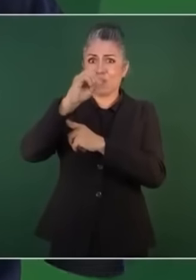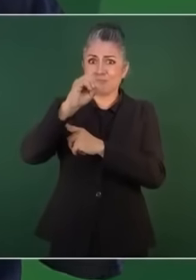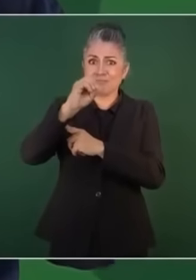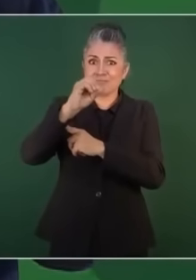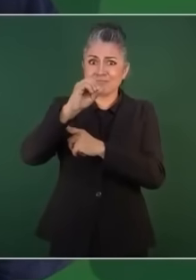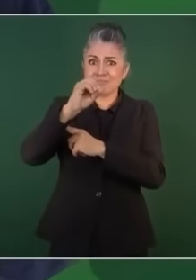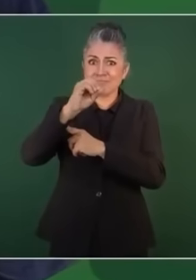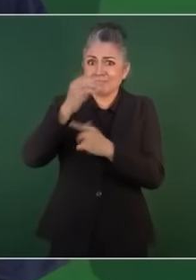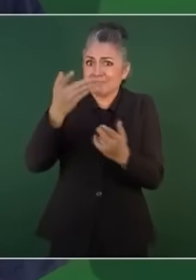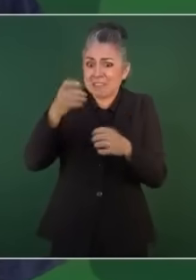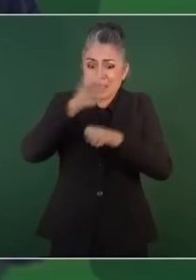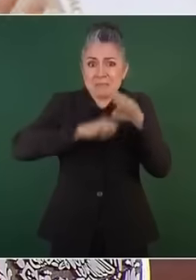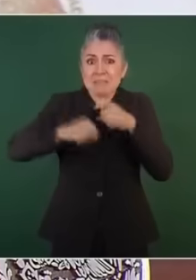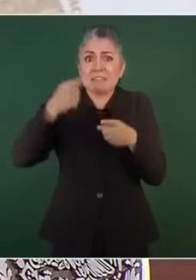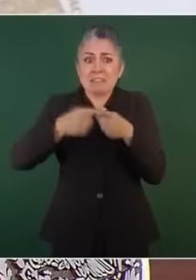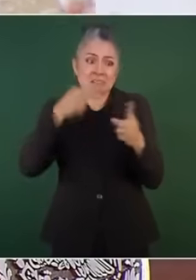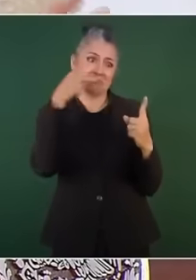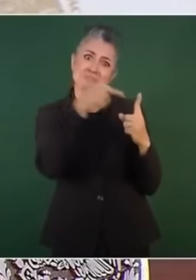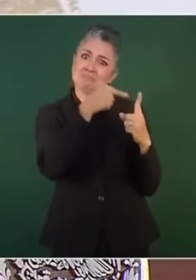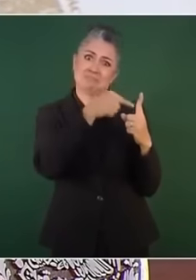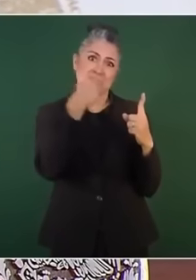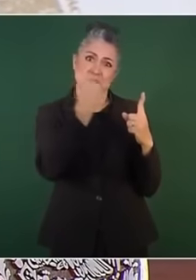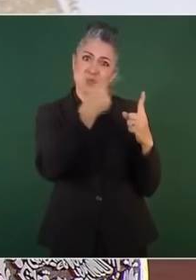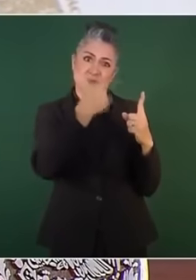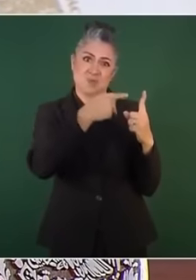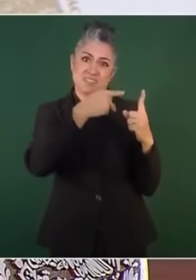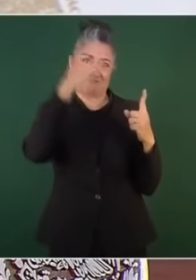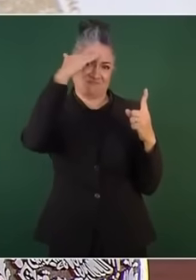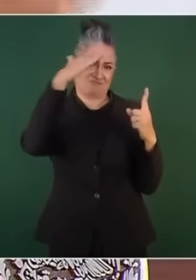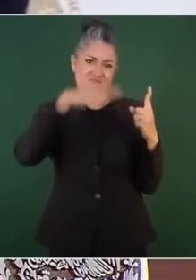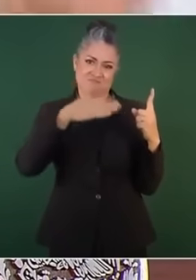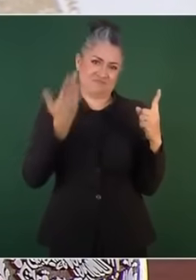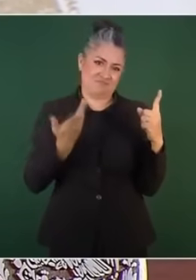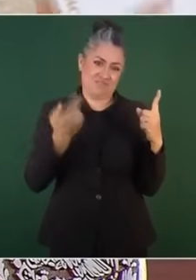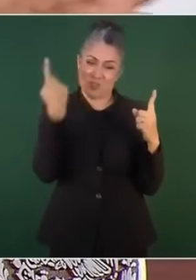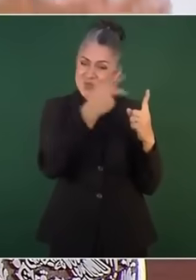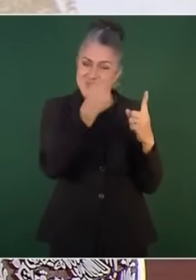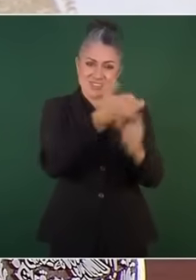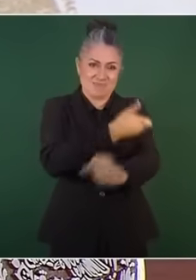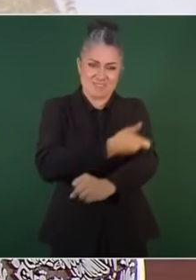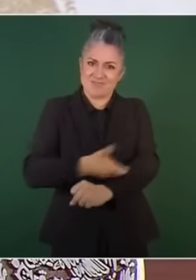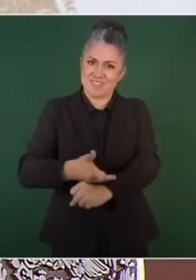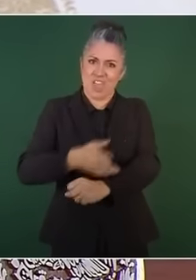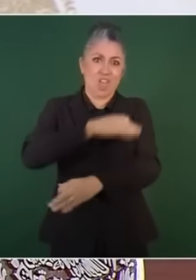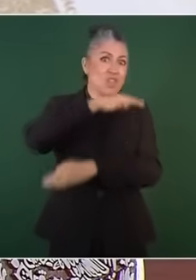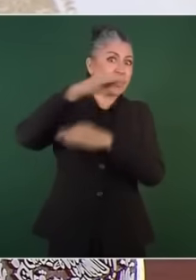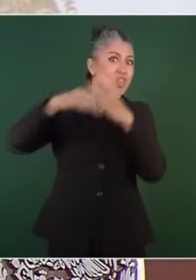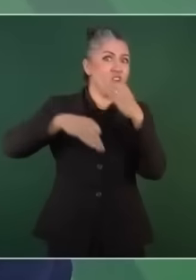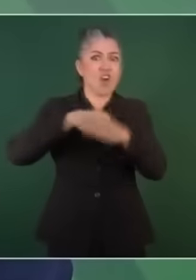Miguel Hidalgo, o sea que todos sus clientes los tiene en Miguel Hidalgo,